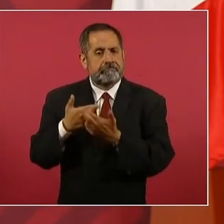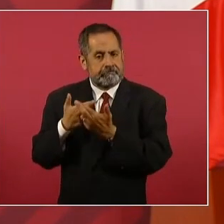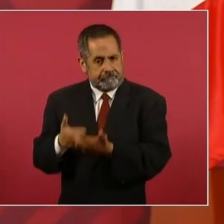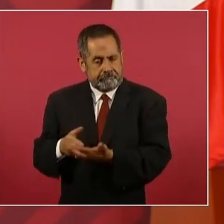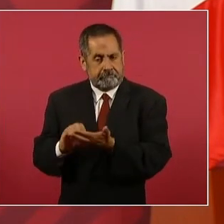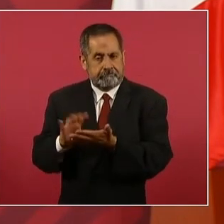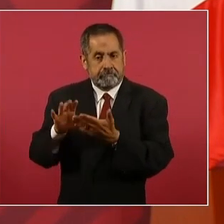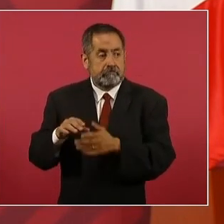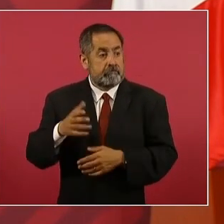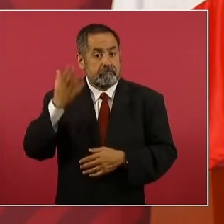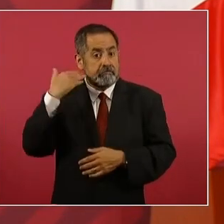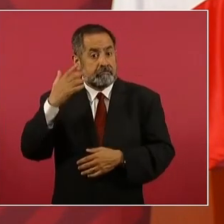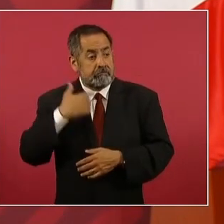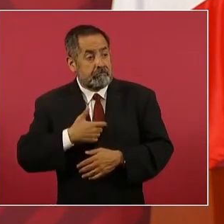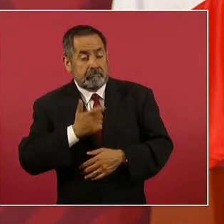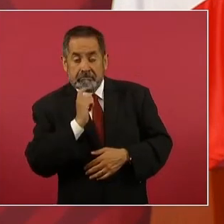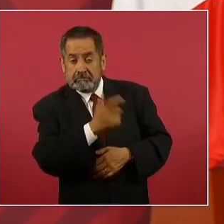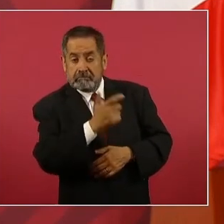lo que cobraban